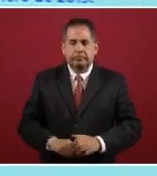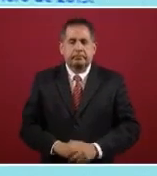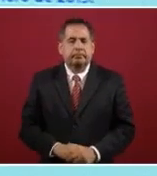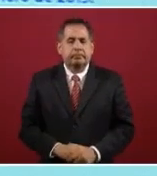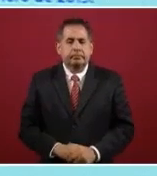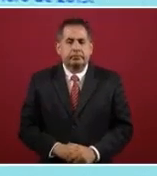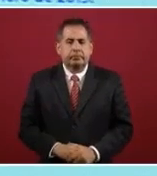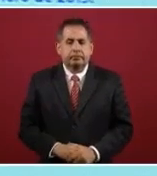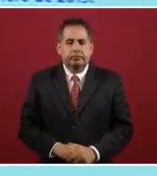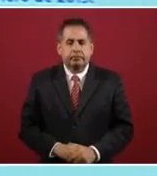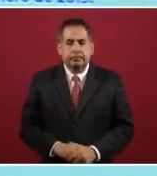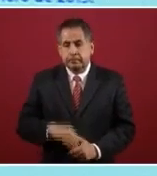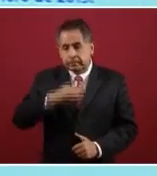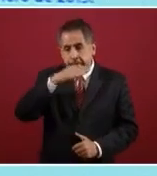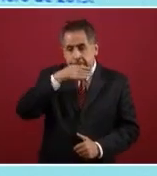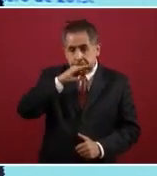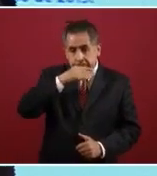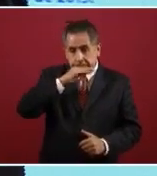en el caso del maíz.